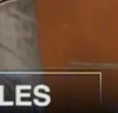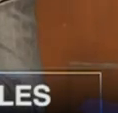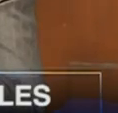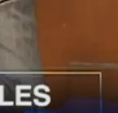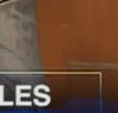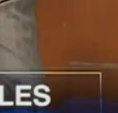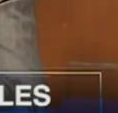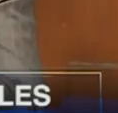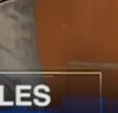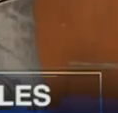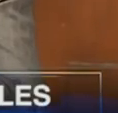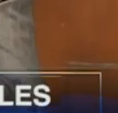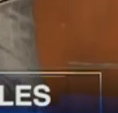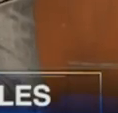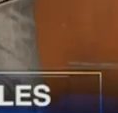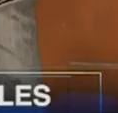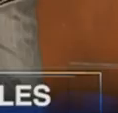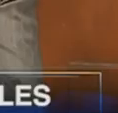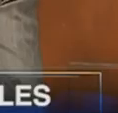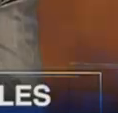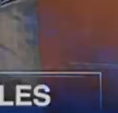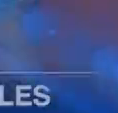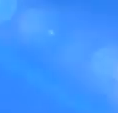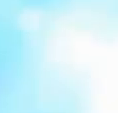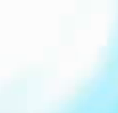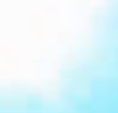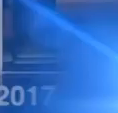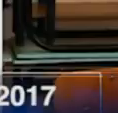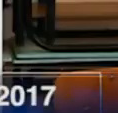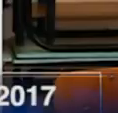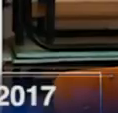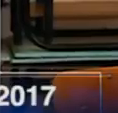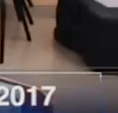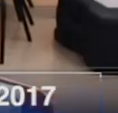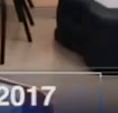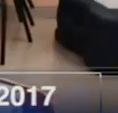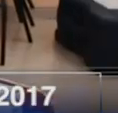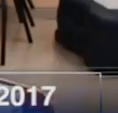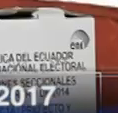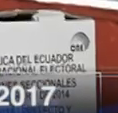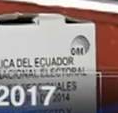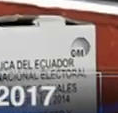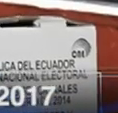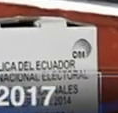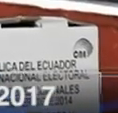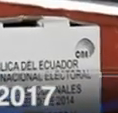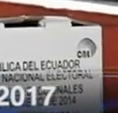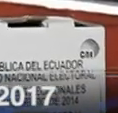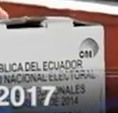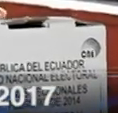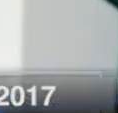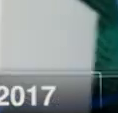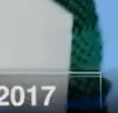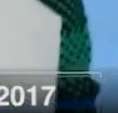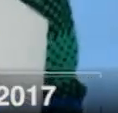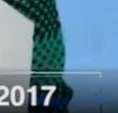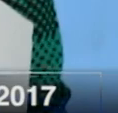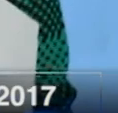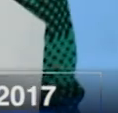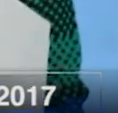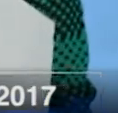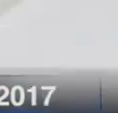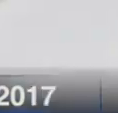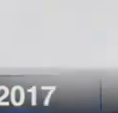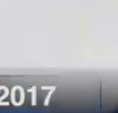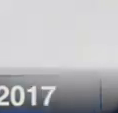Ecuador intensifica su lucha contra los paraísos fiscales. Documentos electorales para elecciones de 2017 contarán